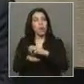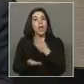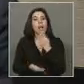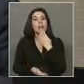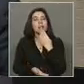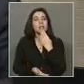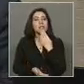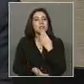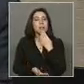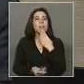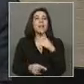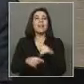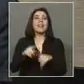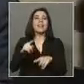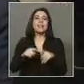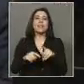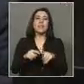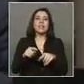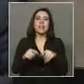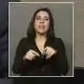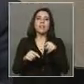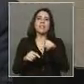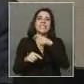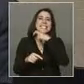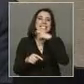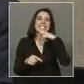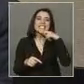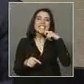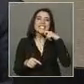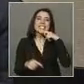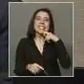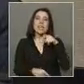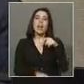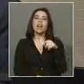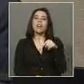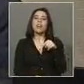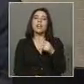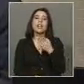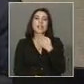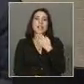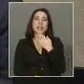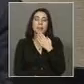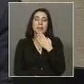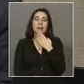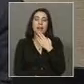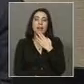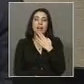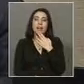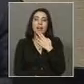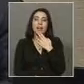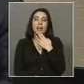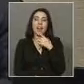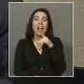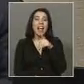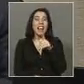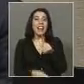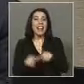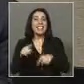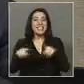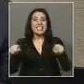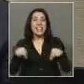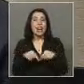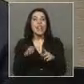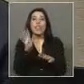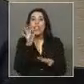aquellos de secano, donde no existe agua superficial, es más, incluso en aquellos sectores donde ni siquiera existe